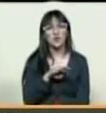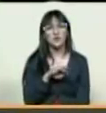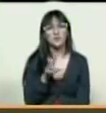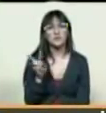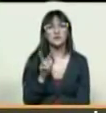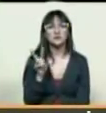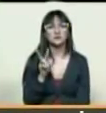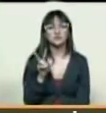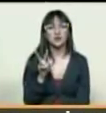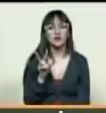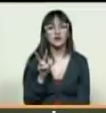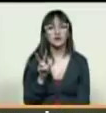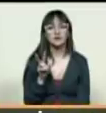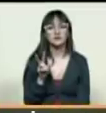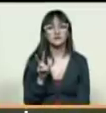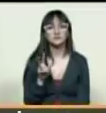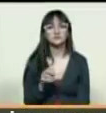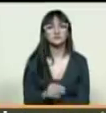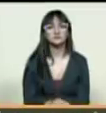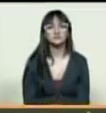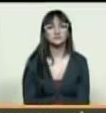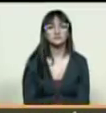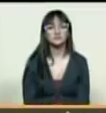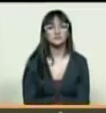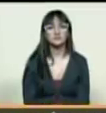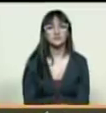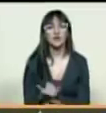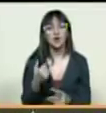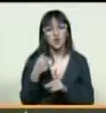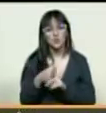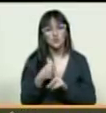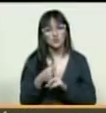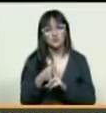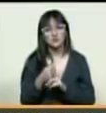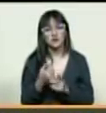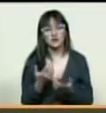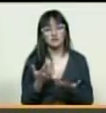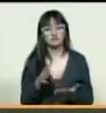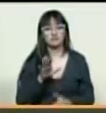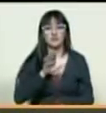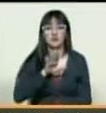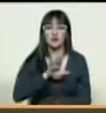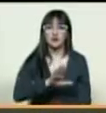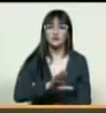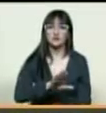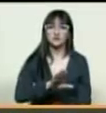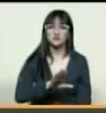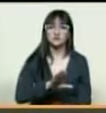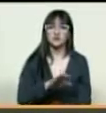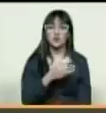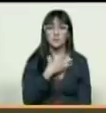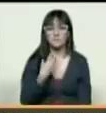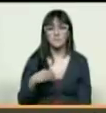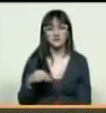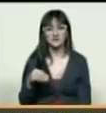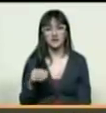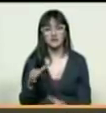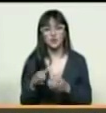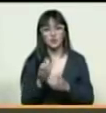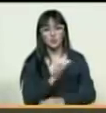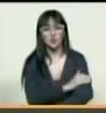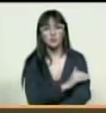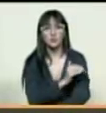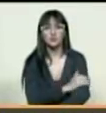colita, pues lo mandaron a mover la colita a las duchas. Ese es el destino que le corresponde a los presidentes de derecha